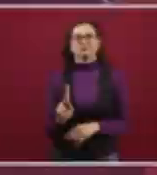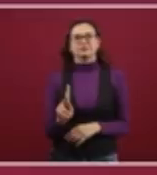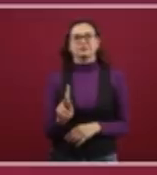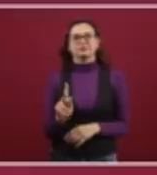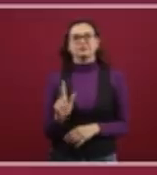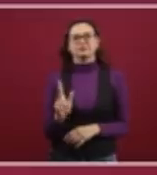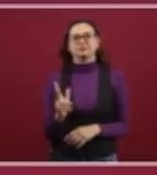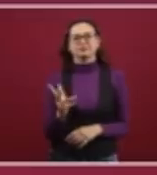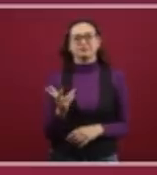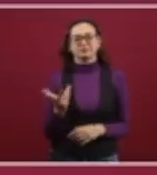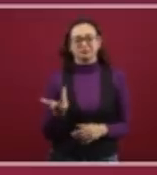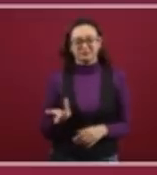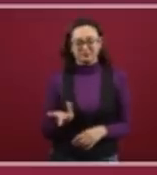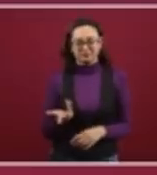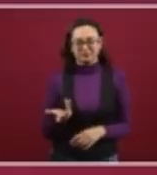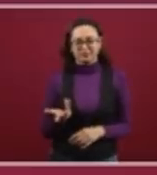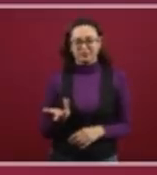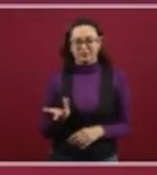suele